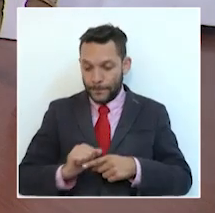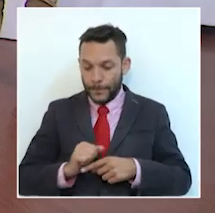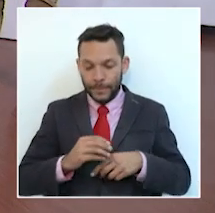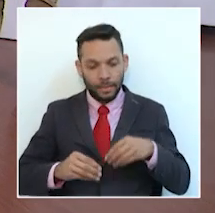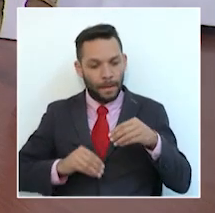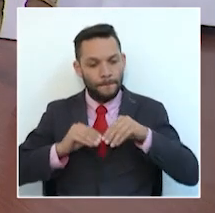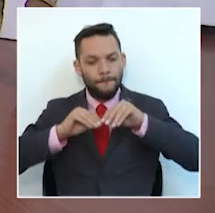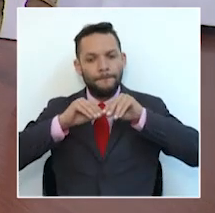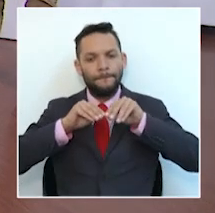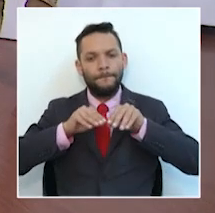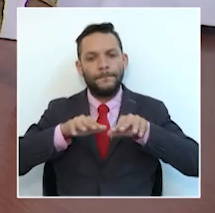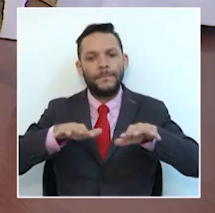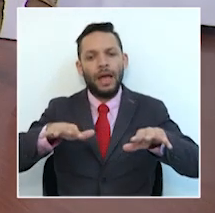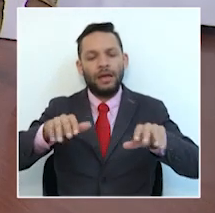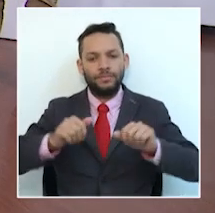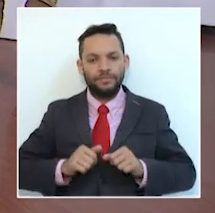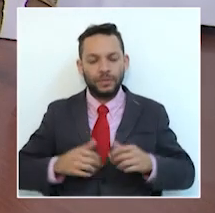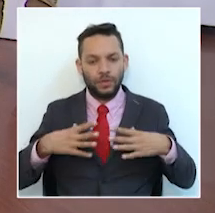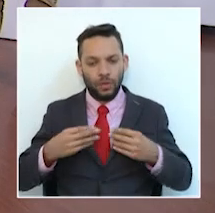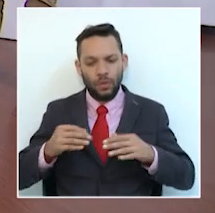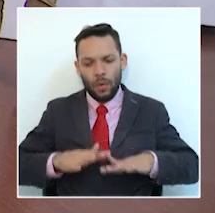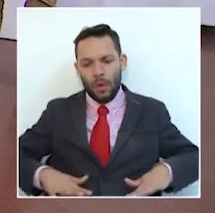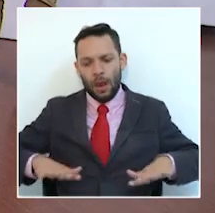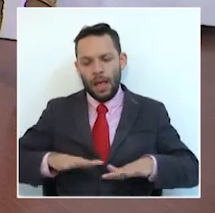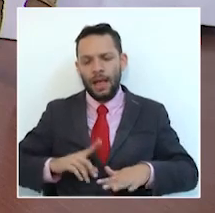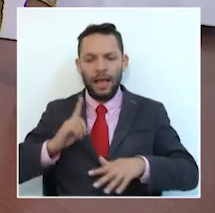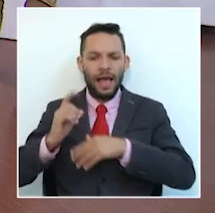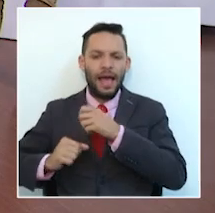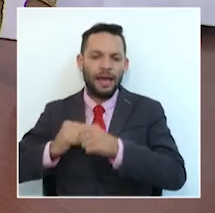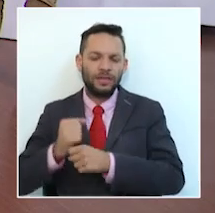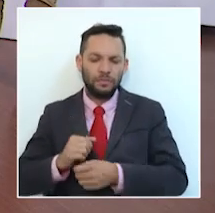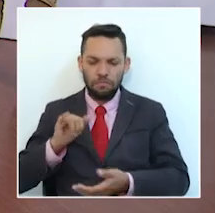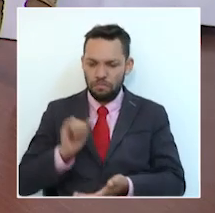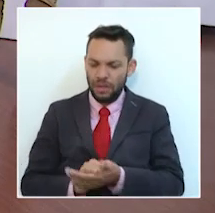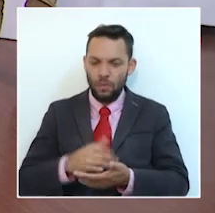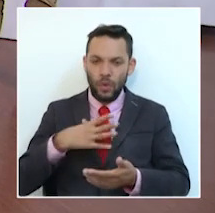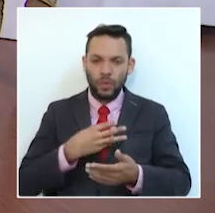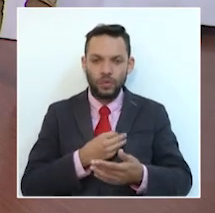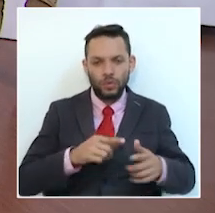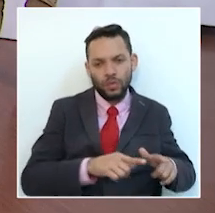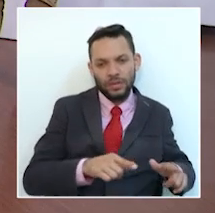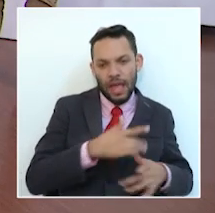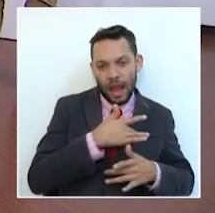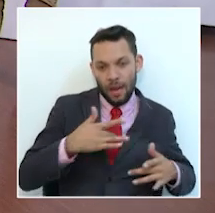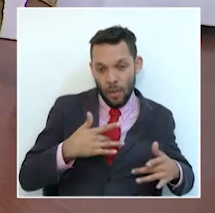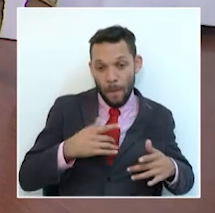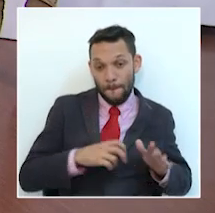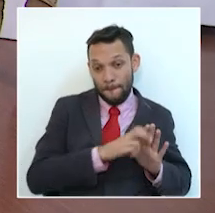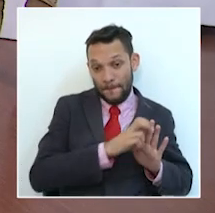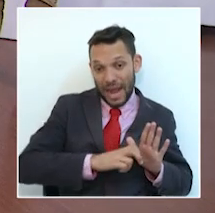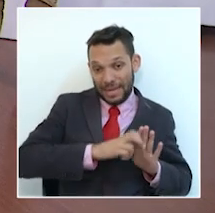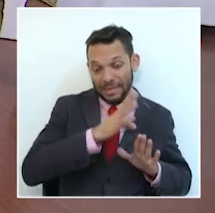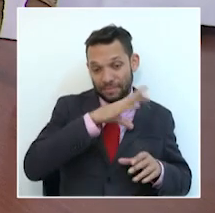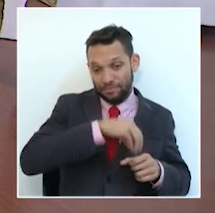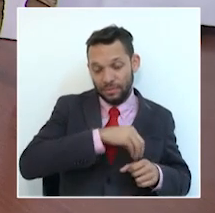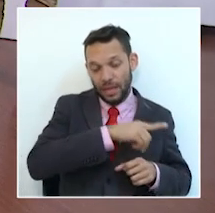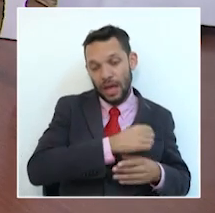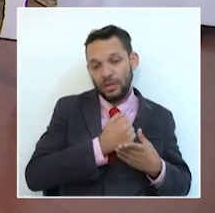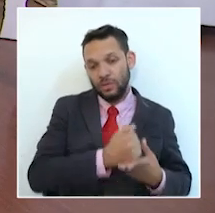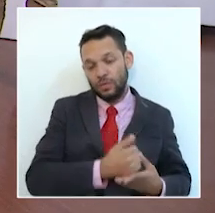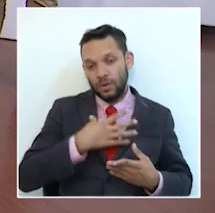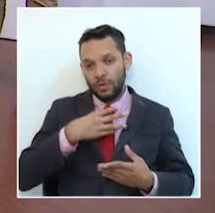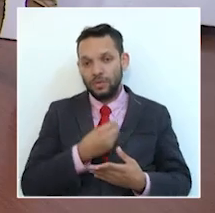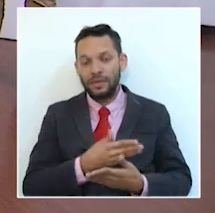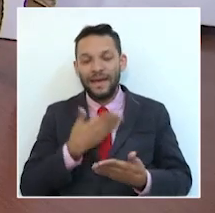a cabo en nuestro parque de la salud hace muchos años y ha sido realmente una experiencia gratificante en la práctica